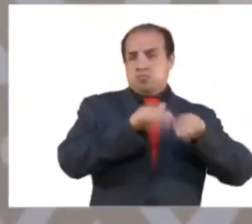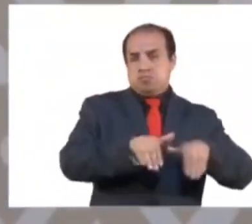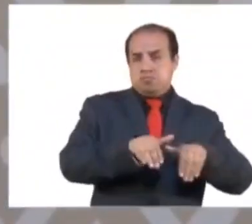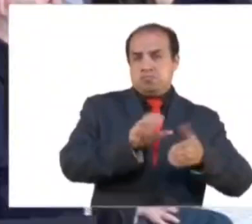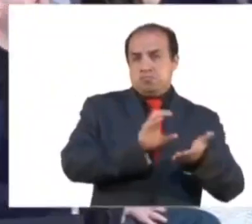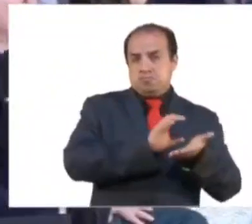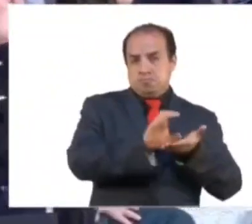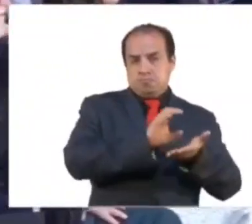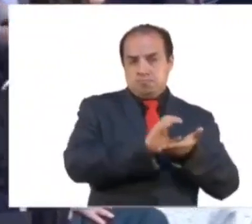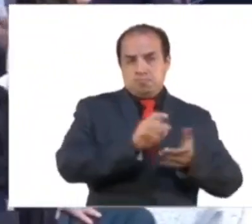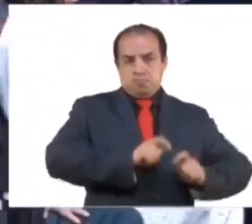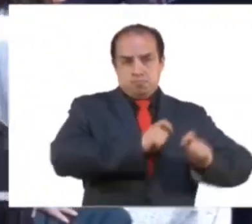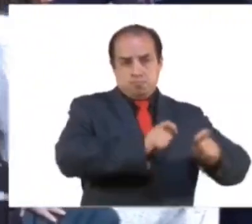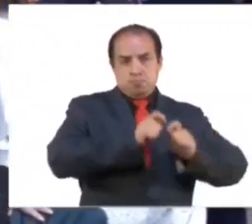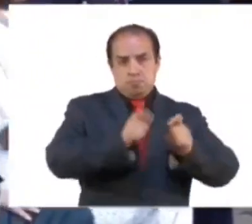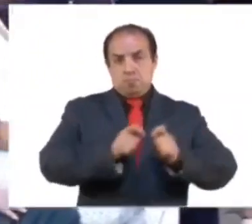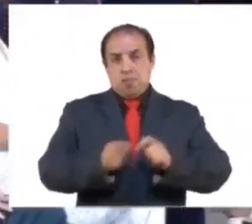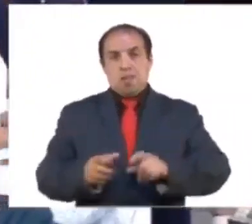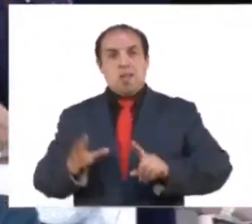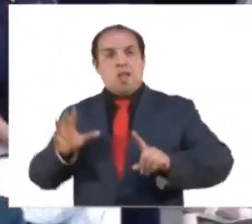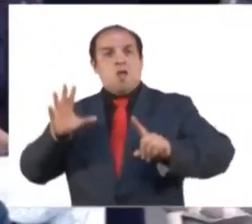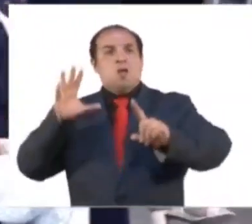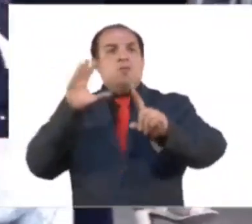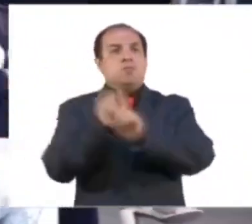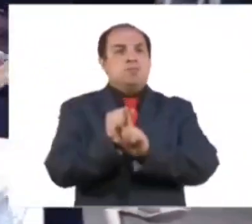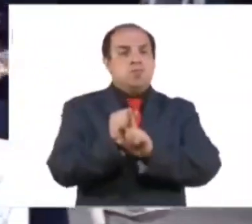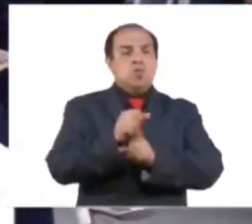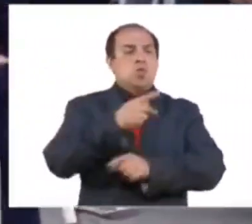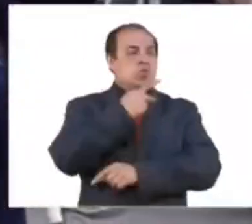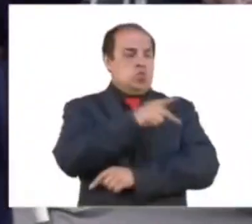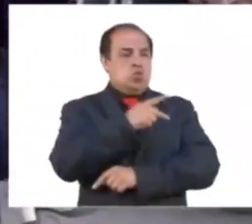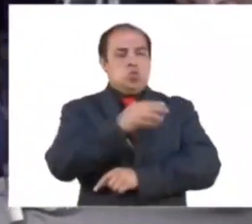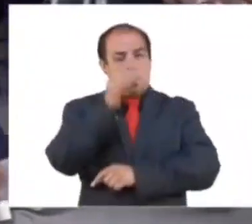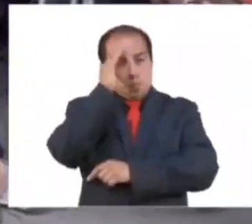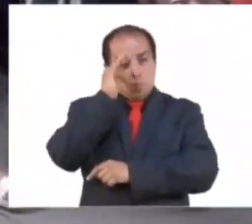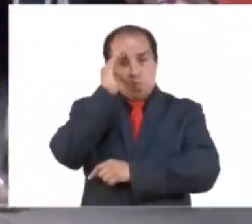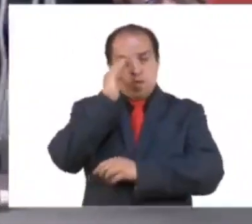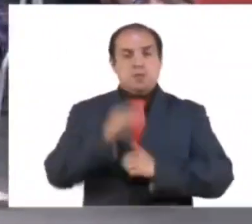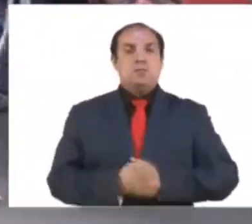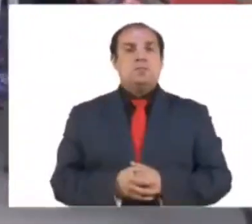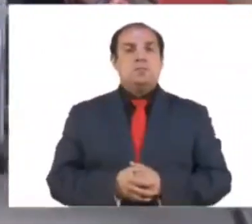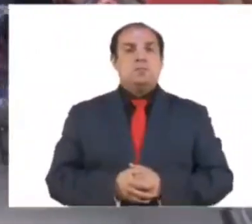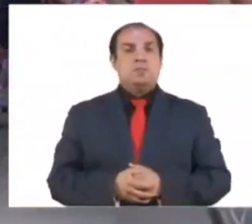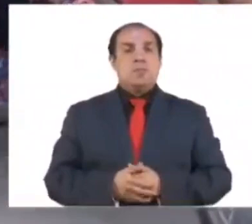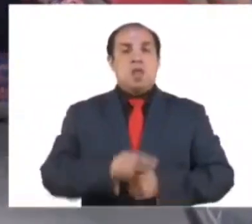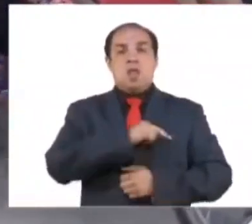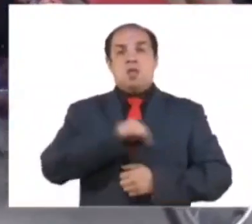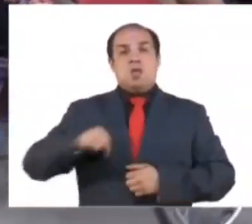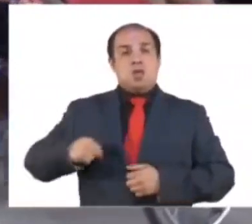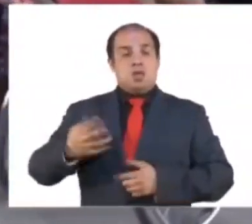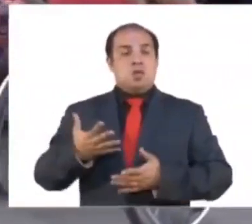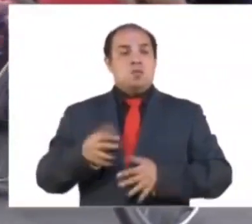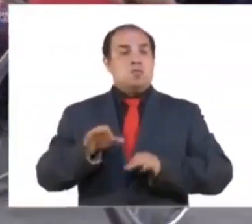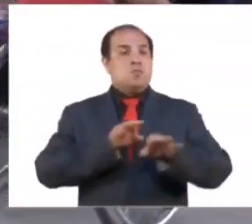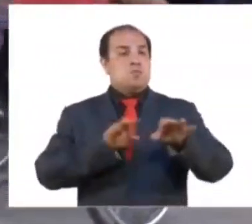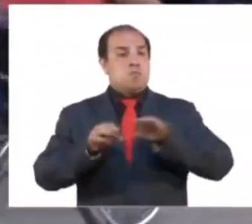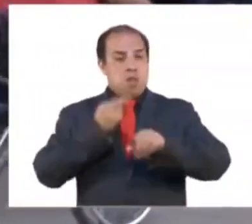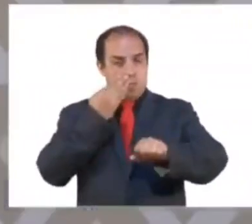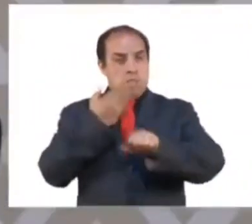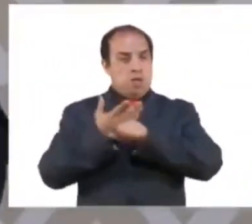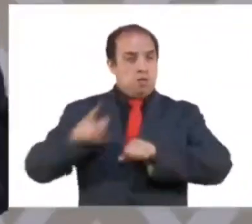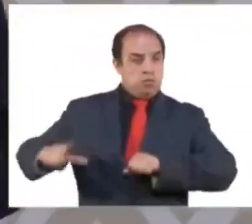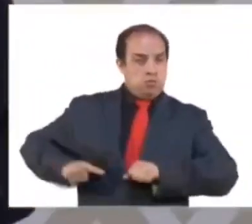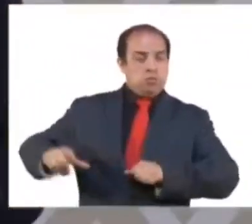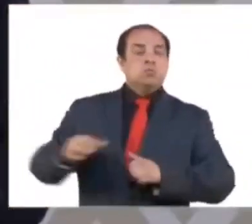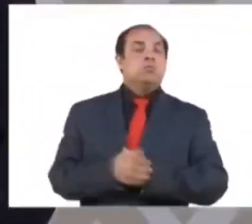los objetivos que ustedes mismas se han planteado. Desde el ámbito de nuestra competencia, también realizamos acciones